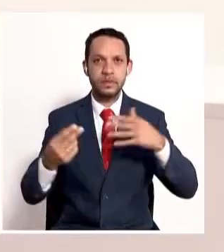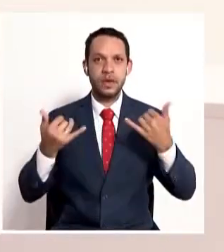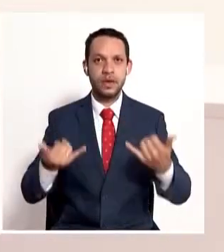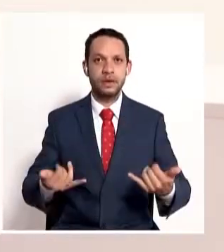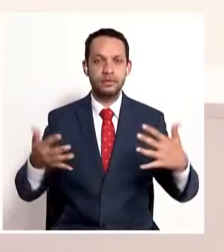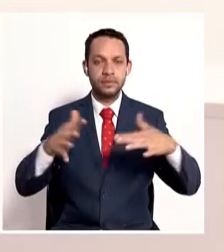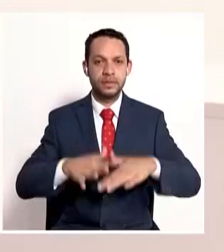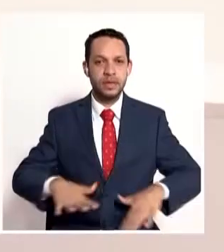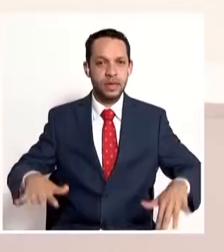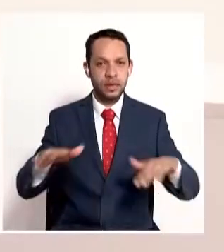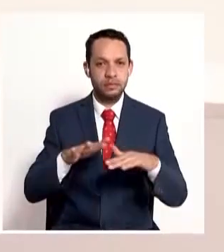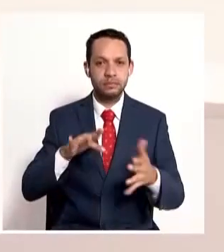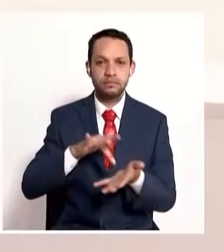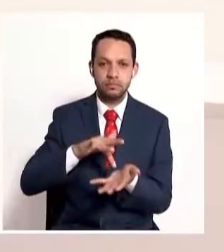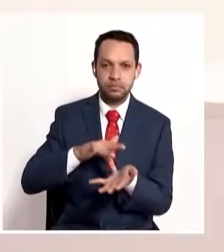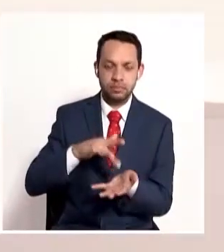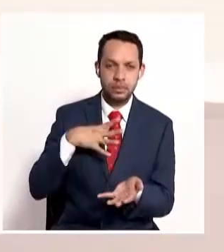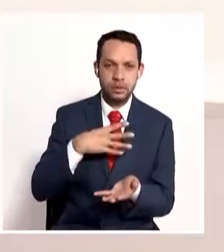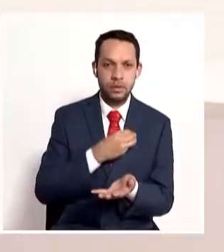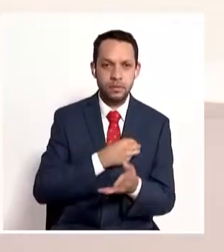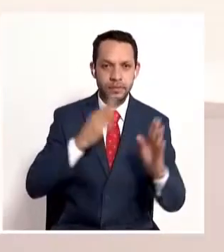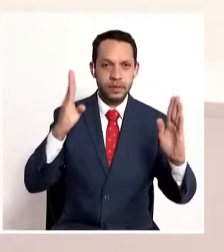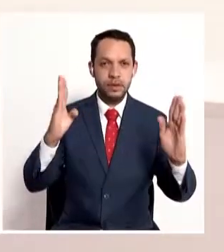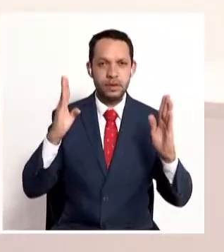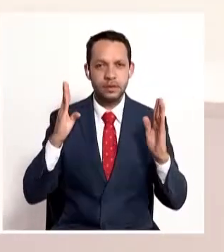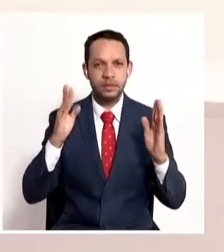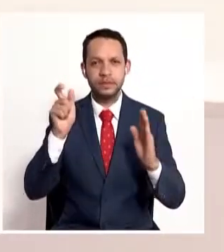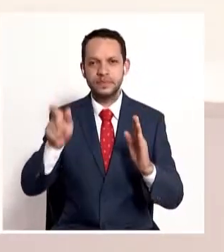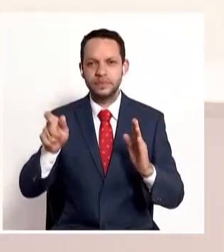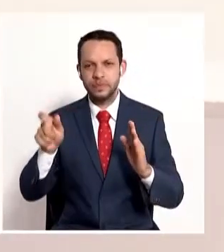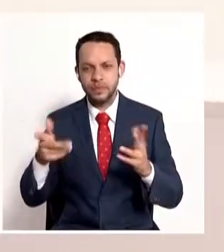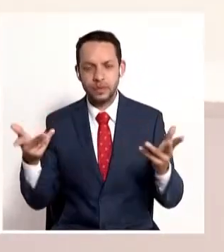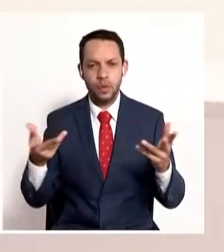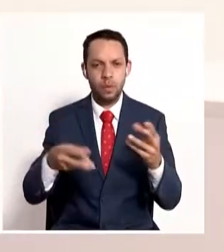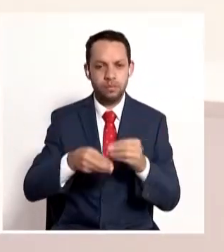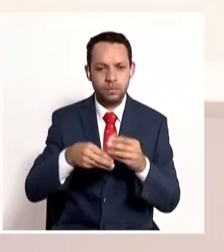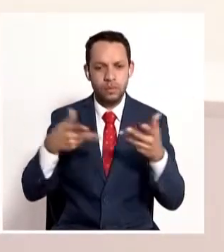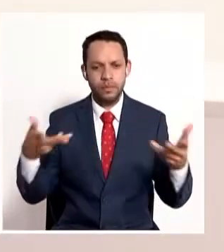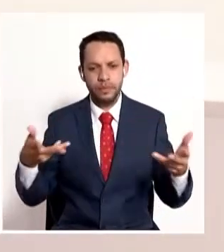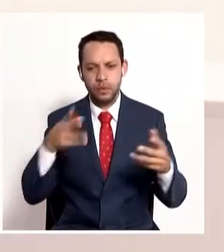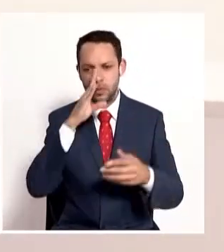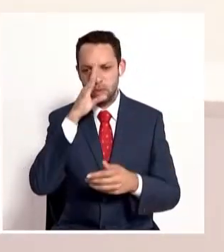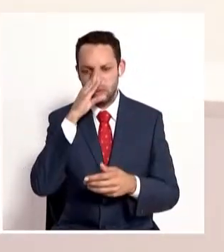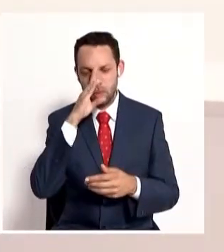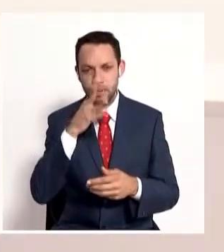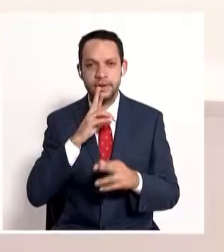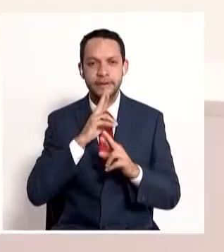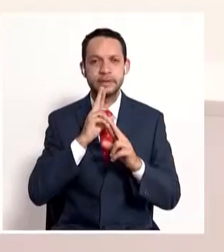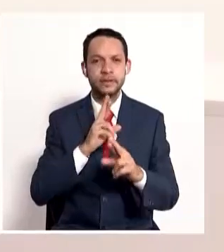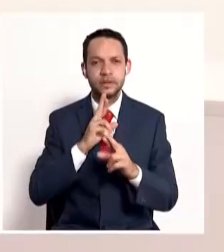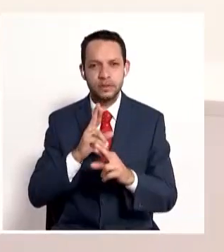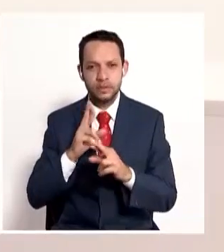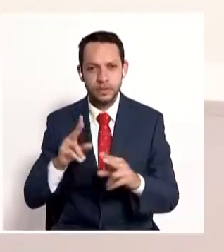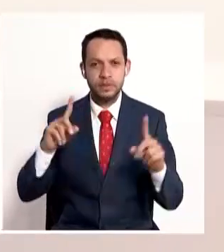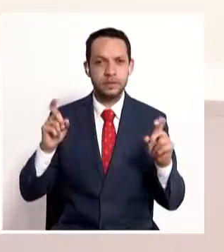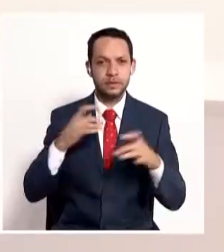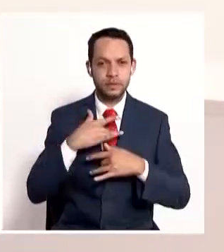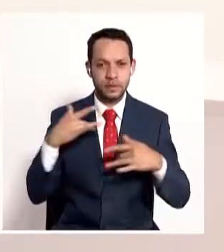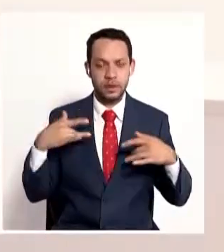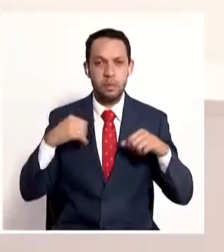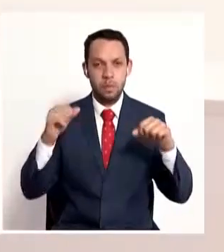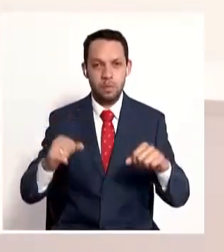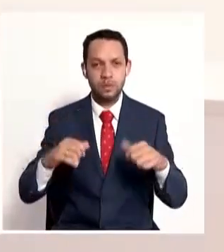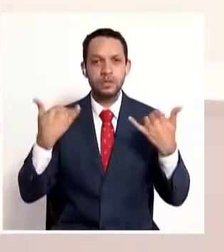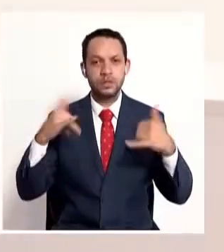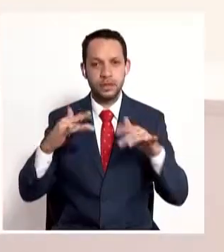y poder estar atentos a tantas y tantas inquietudes que hay con respecto a los temas de salud ya se pueden conectar